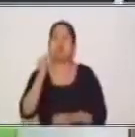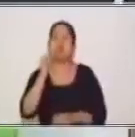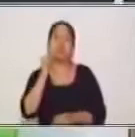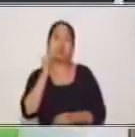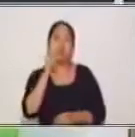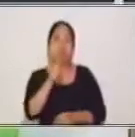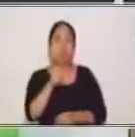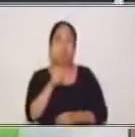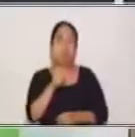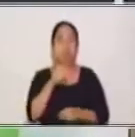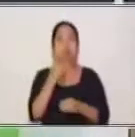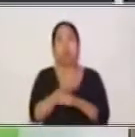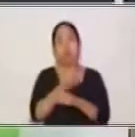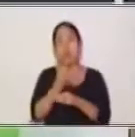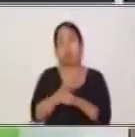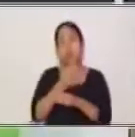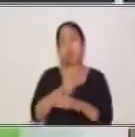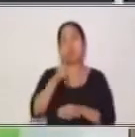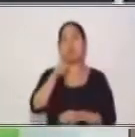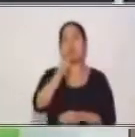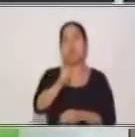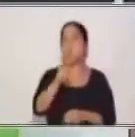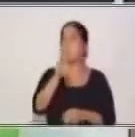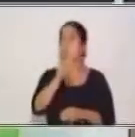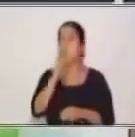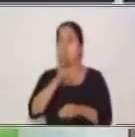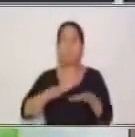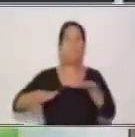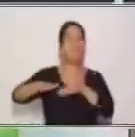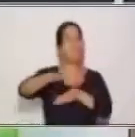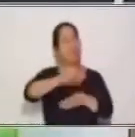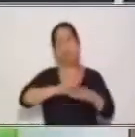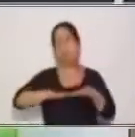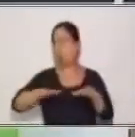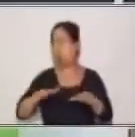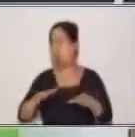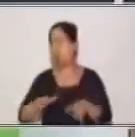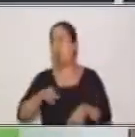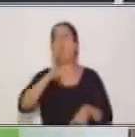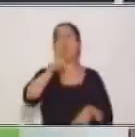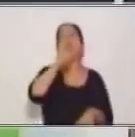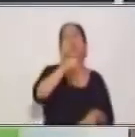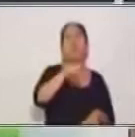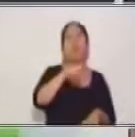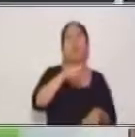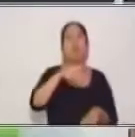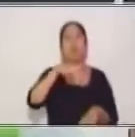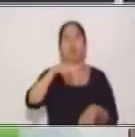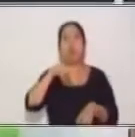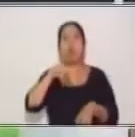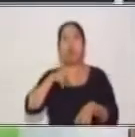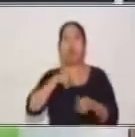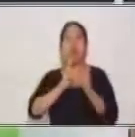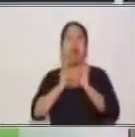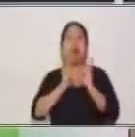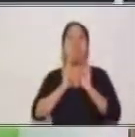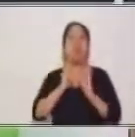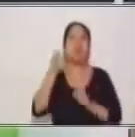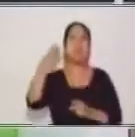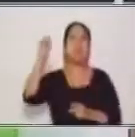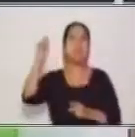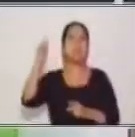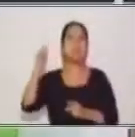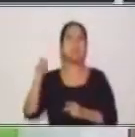mezclarlo con los verbos conjugados al momento de utilizar el vos. Por ejemplo, tú hablas. Eso es incorrecto. Si vamos a utilizar